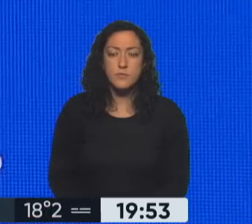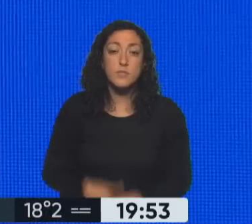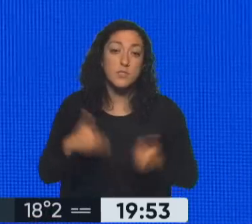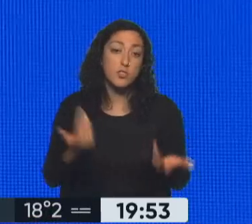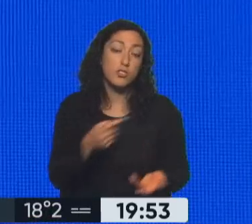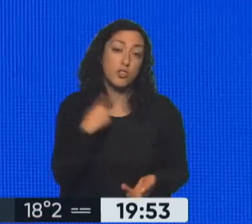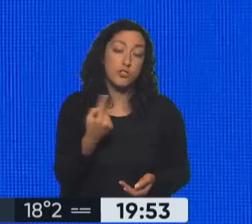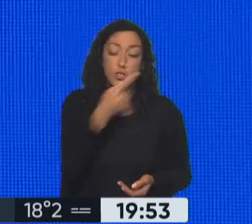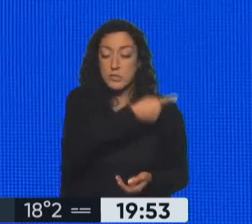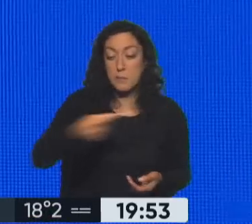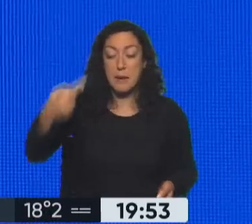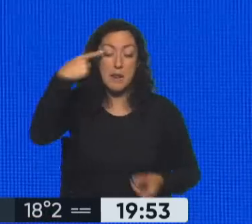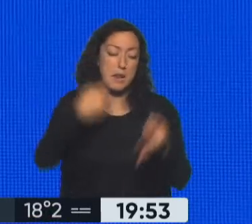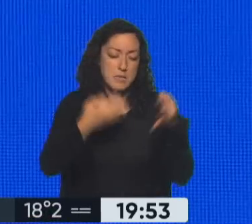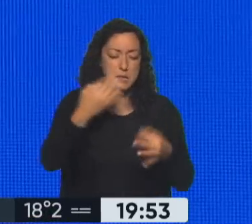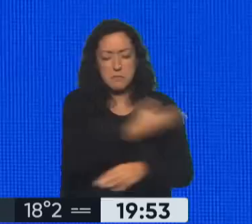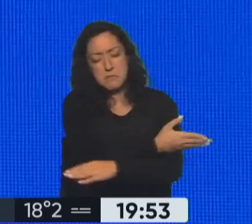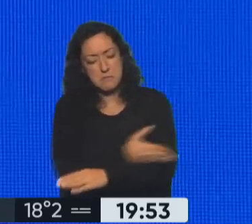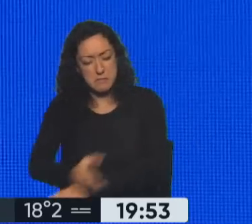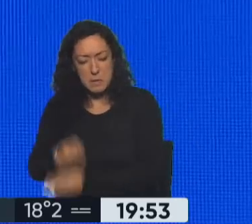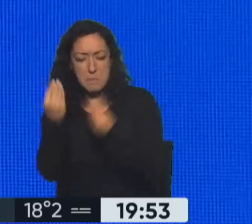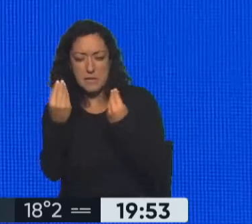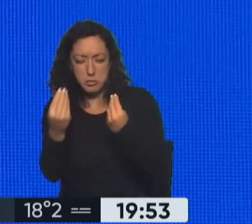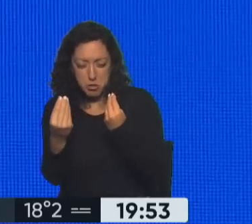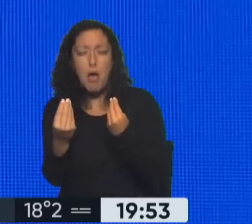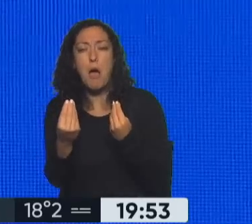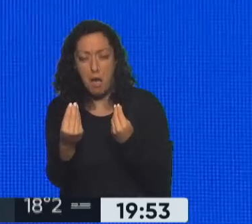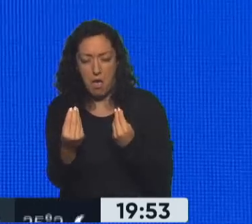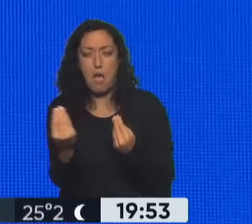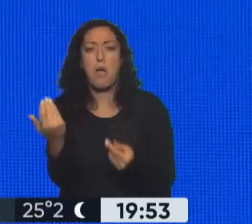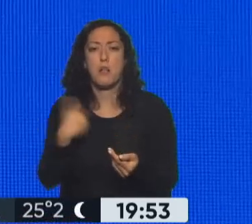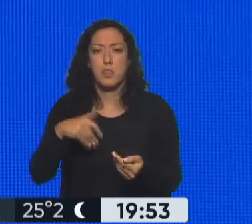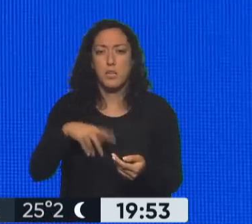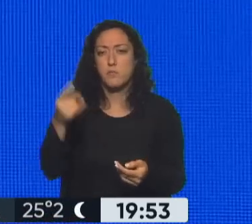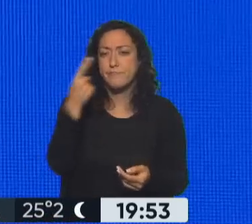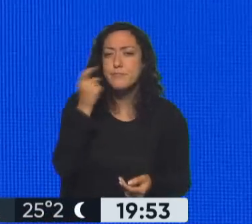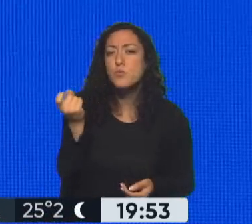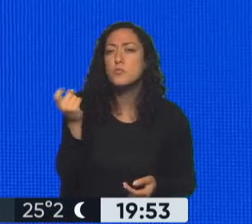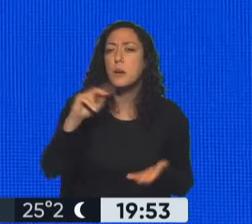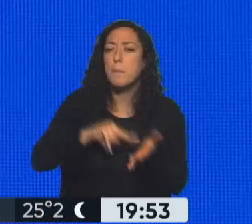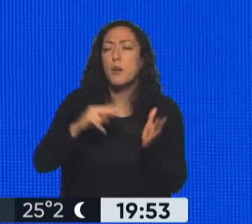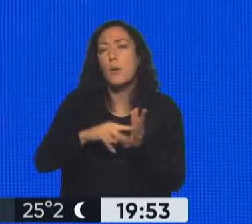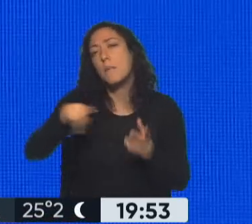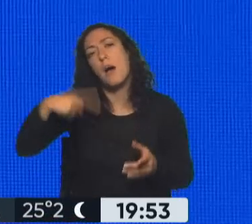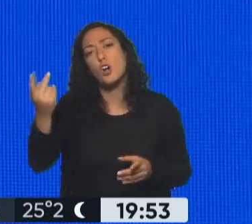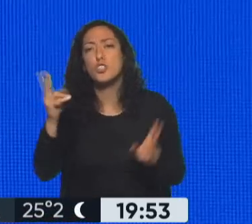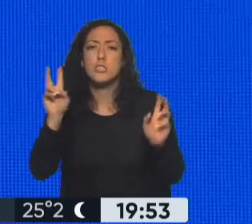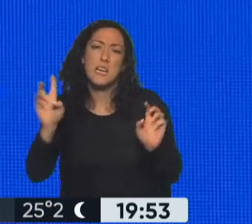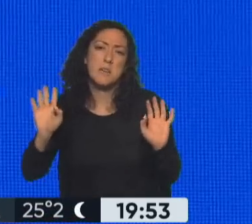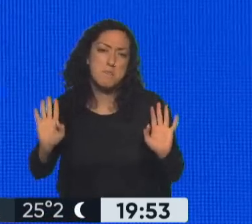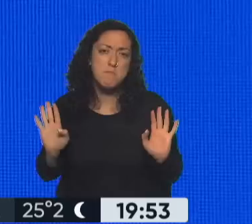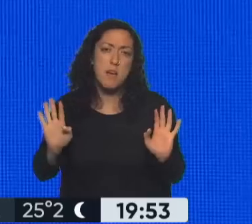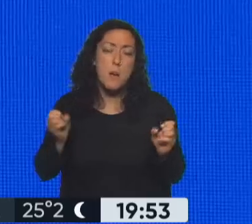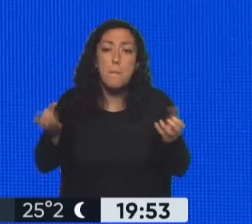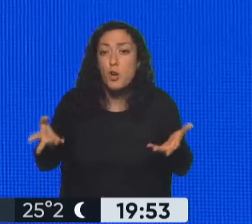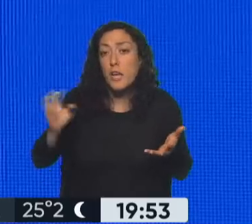durante esta semana en la República Argentina, comienza a advertir que el problema está en otra parte, porque